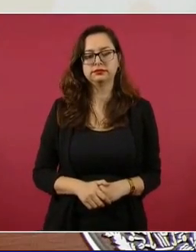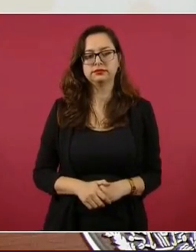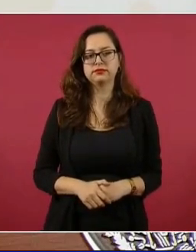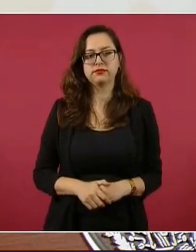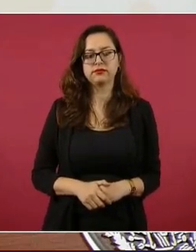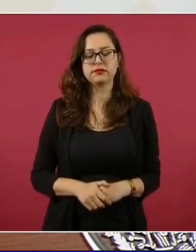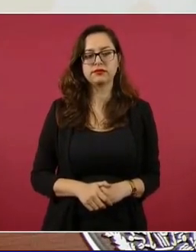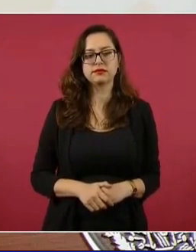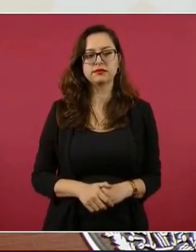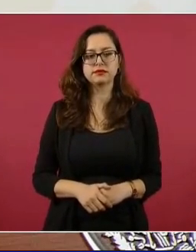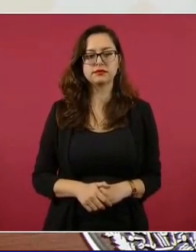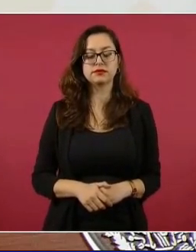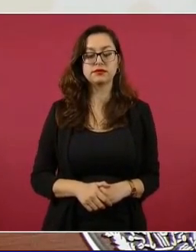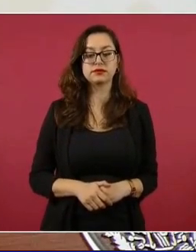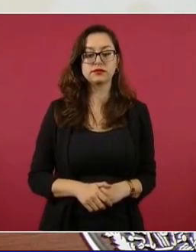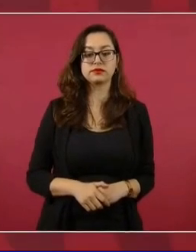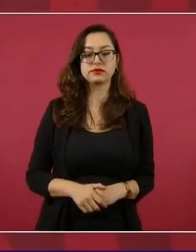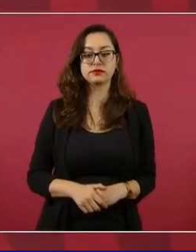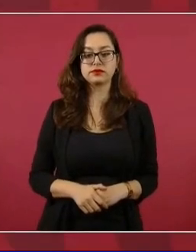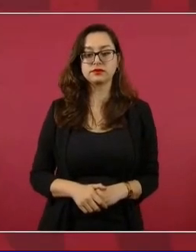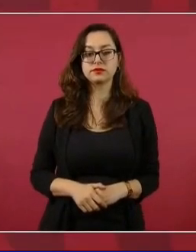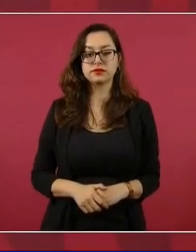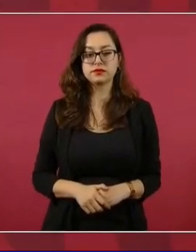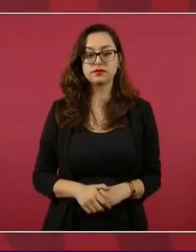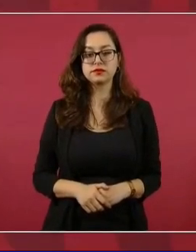se ve que tiene